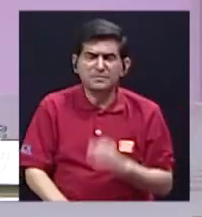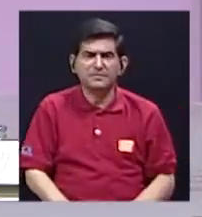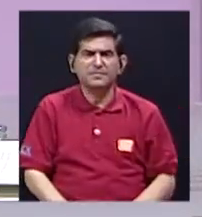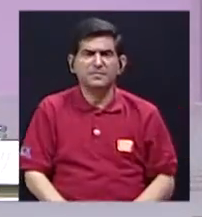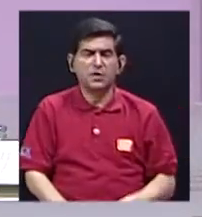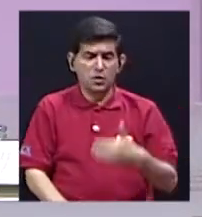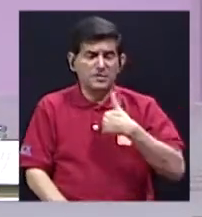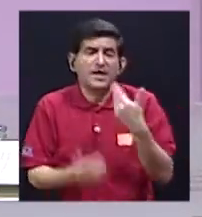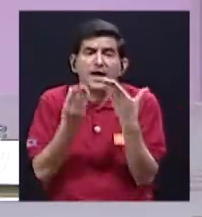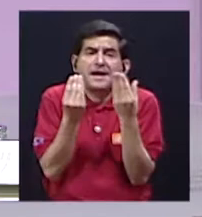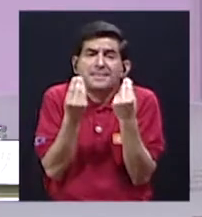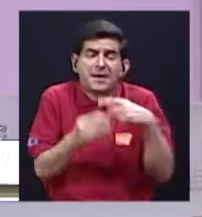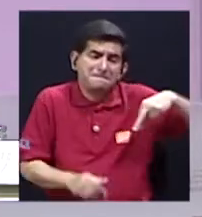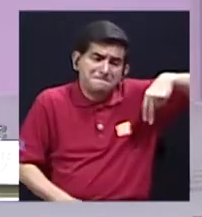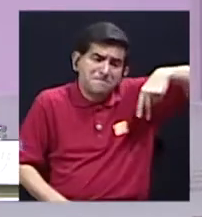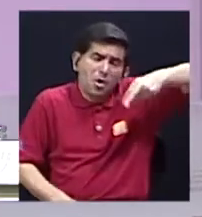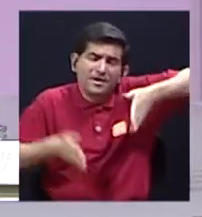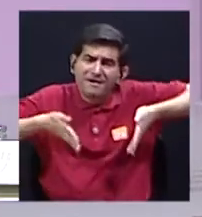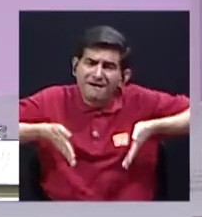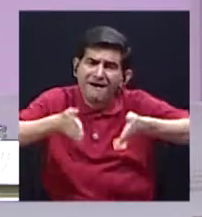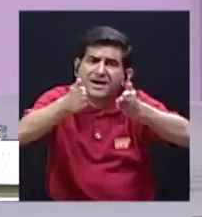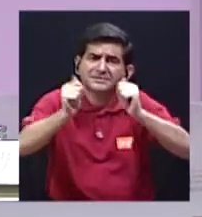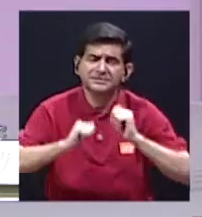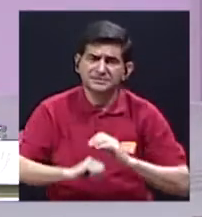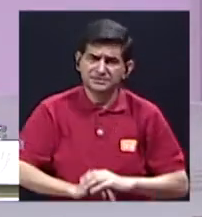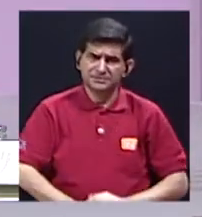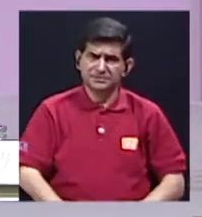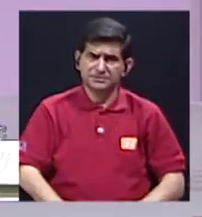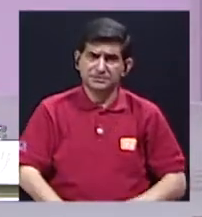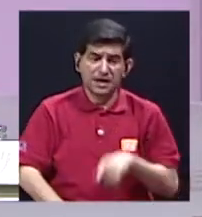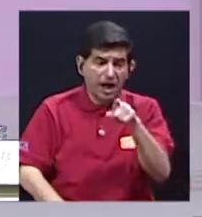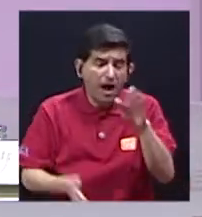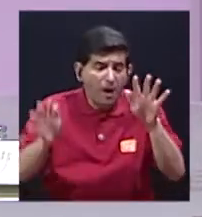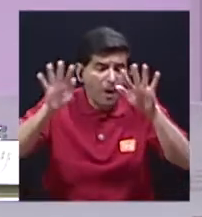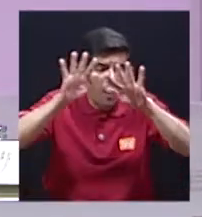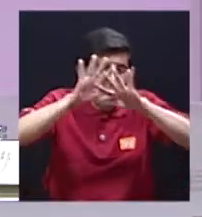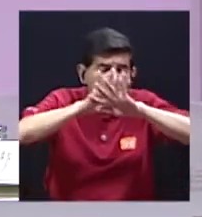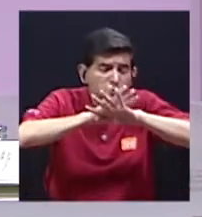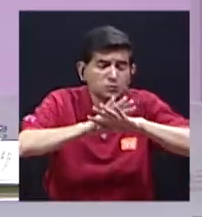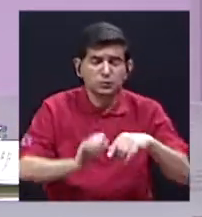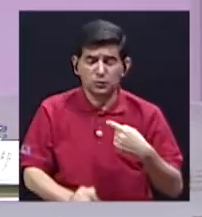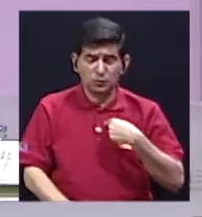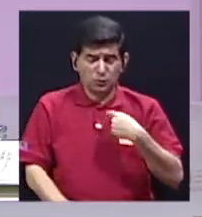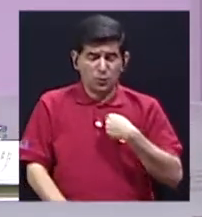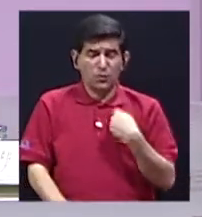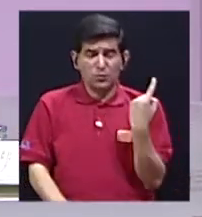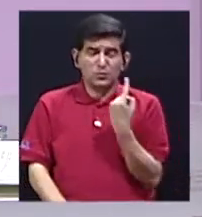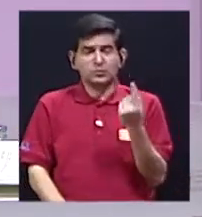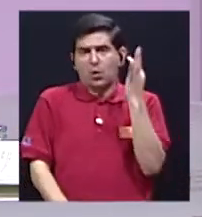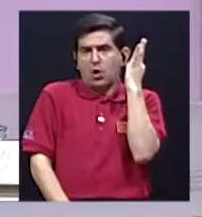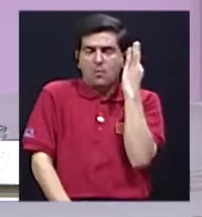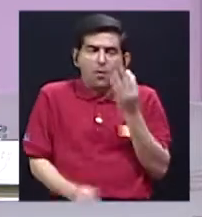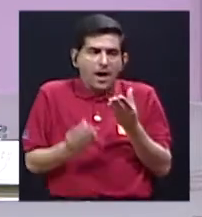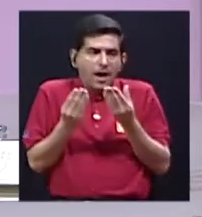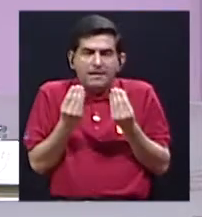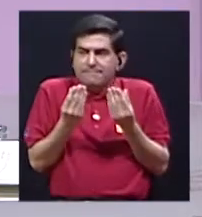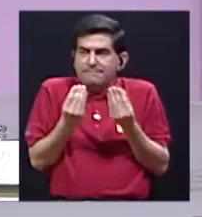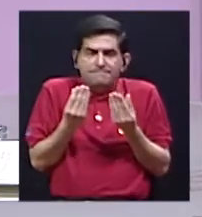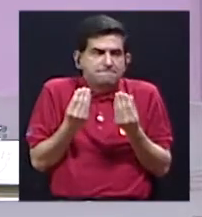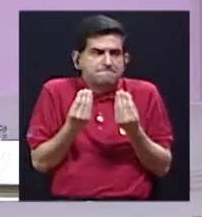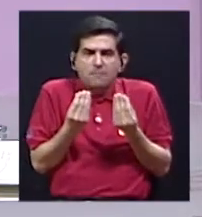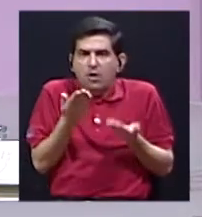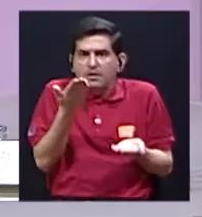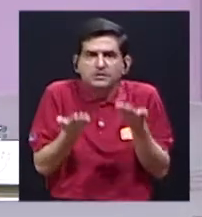el tener temor de caminar en una calle oscura solo porque uno es mujer y le da miedo